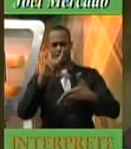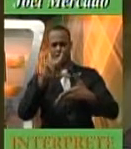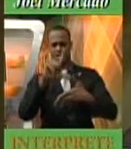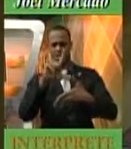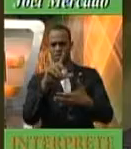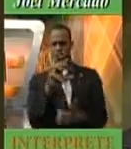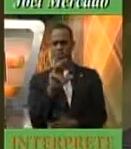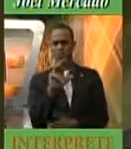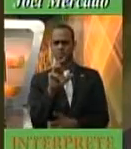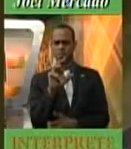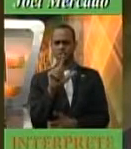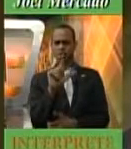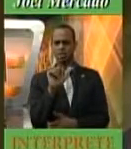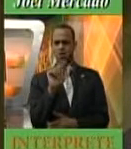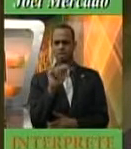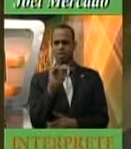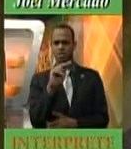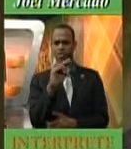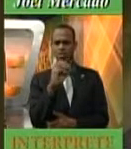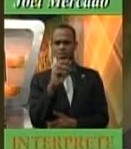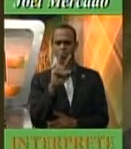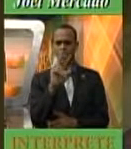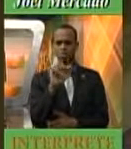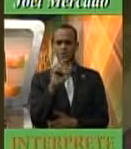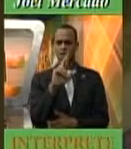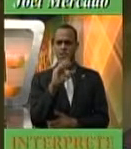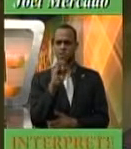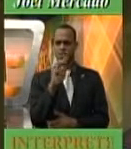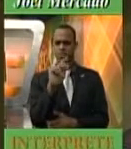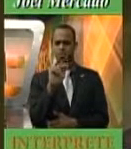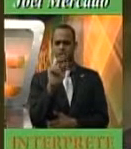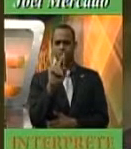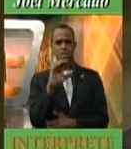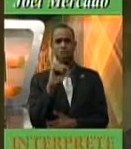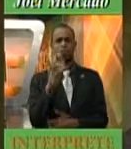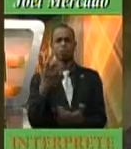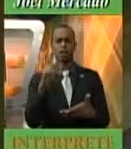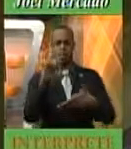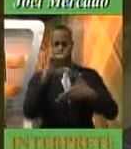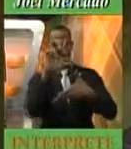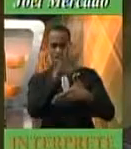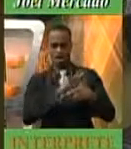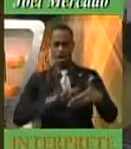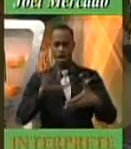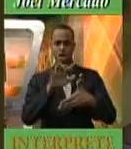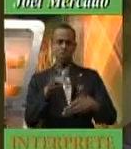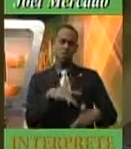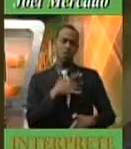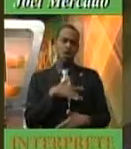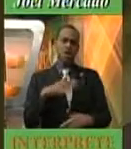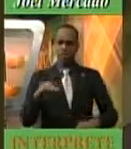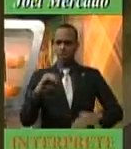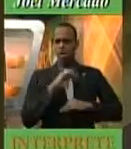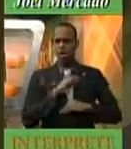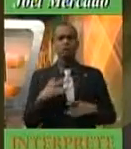mide el grado de satisfacción de los pueblos latinoamericanos